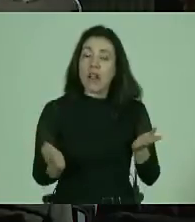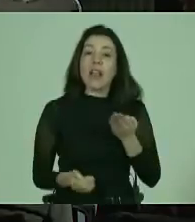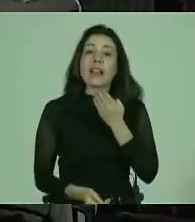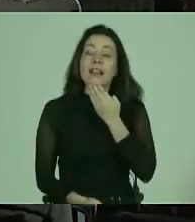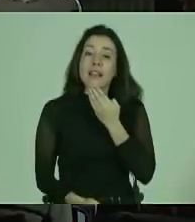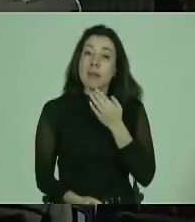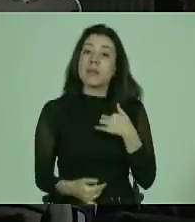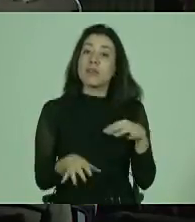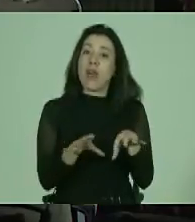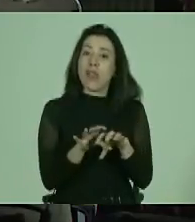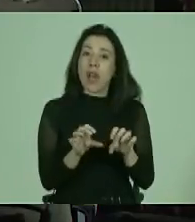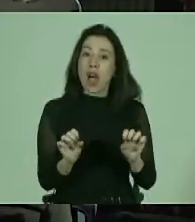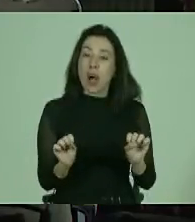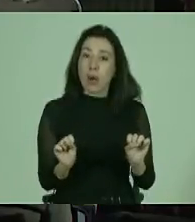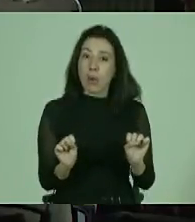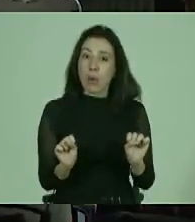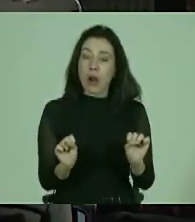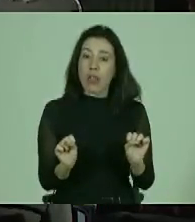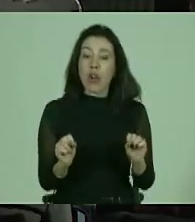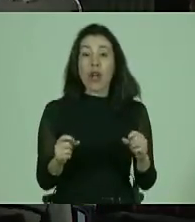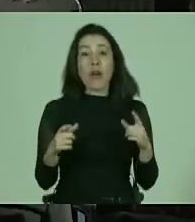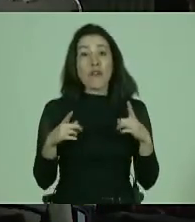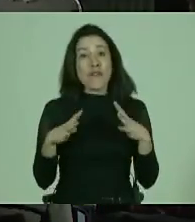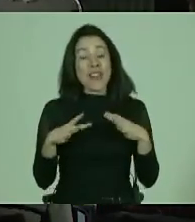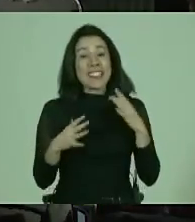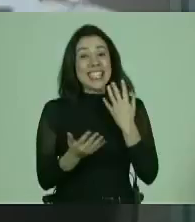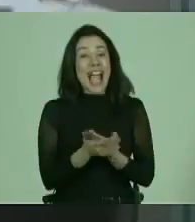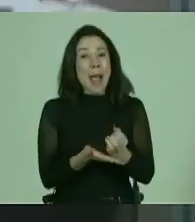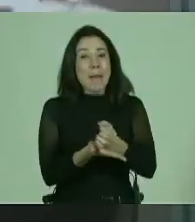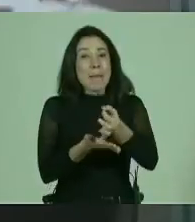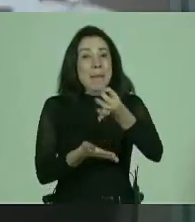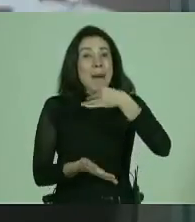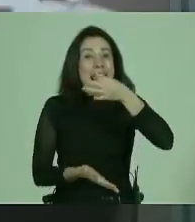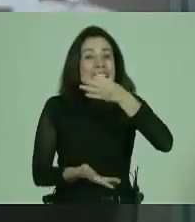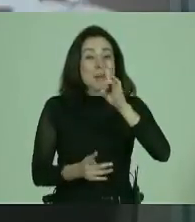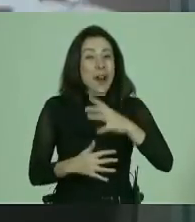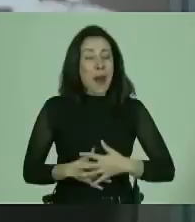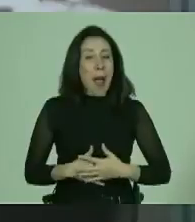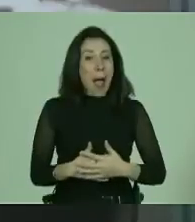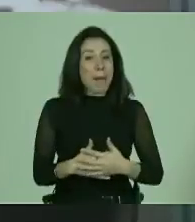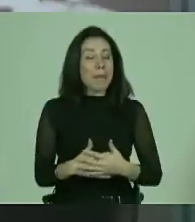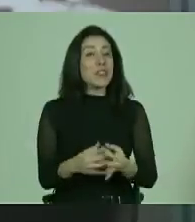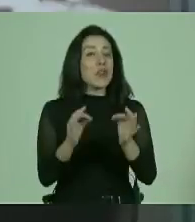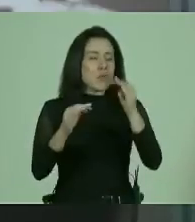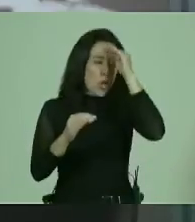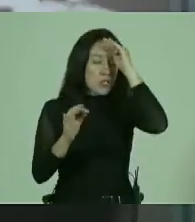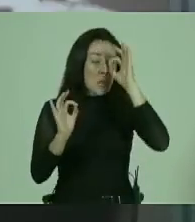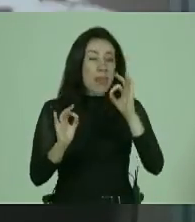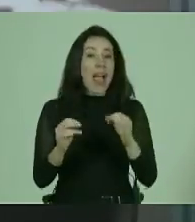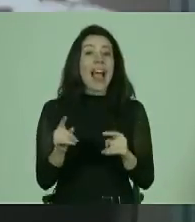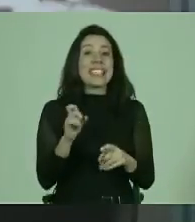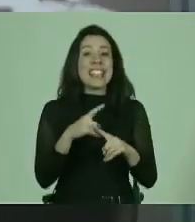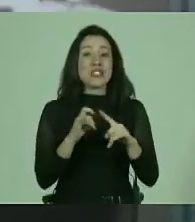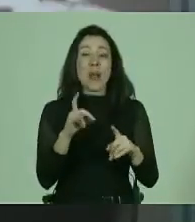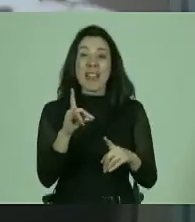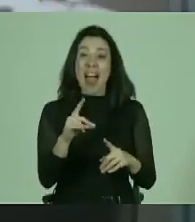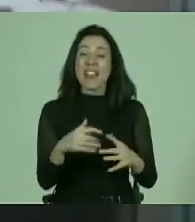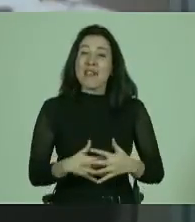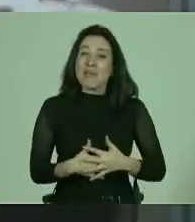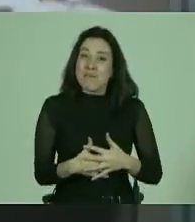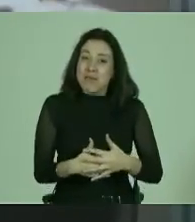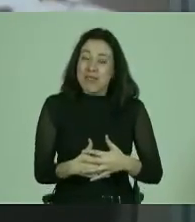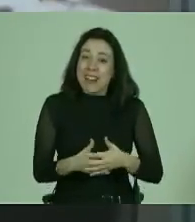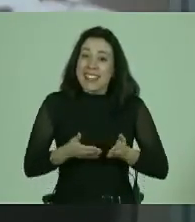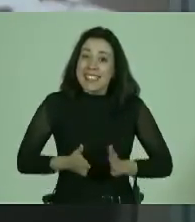también estaría de acuerdo en que bueno felizmente desde que existen los anticonceptivos fiables la sexualidad y la reproducción